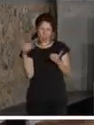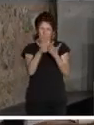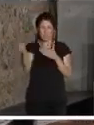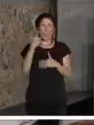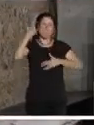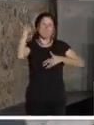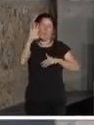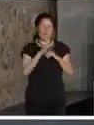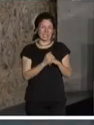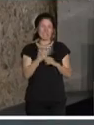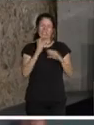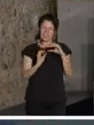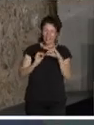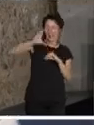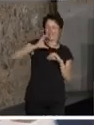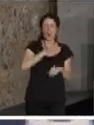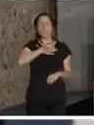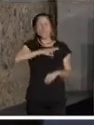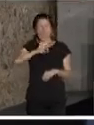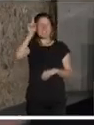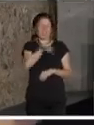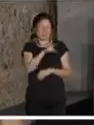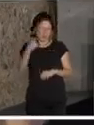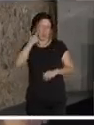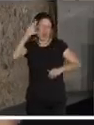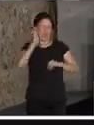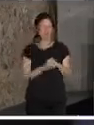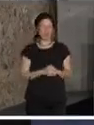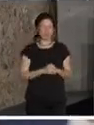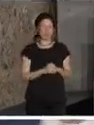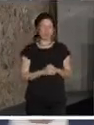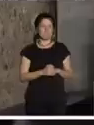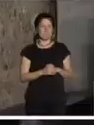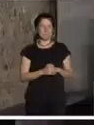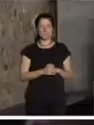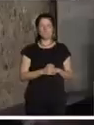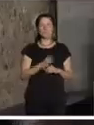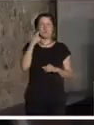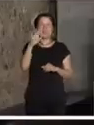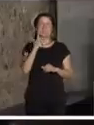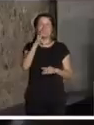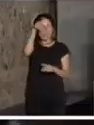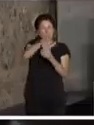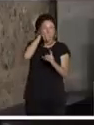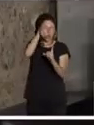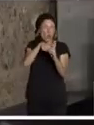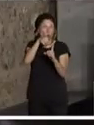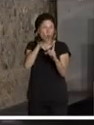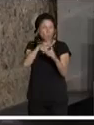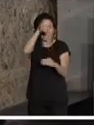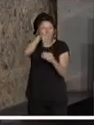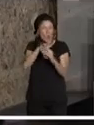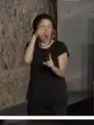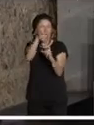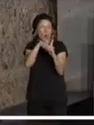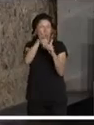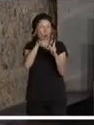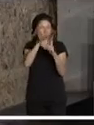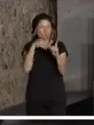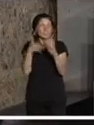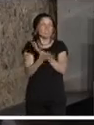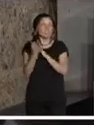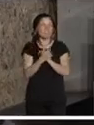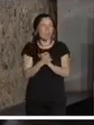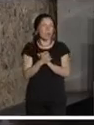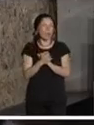fijaros si pueden subir el salario mínimo y fijaros si el voto útil el voto Útil es